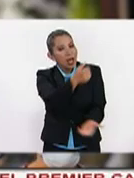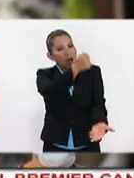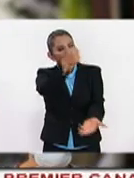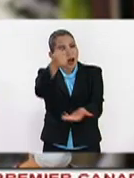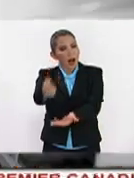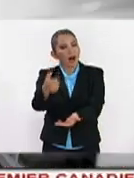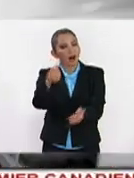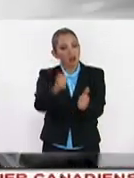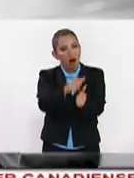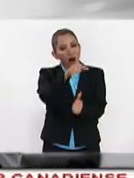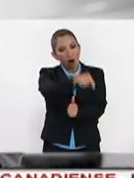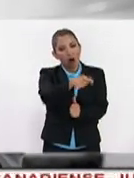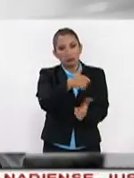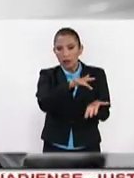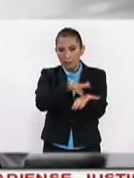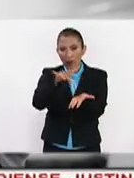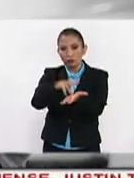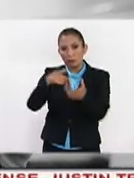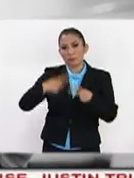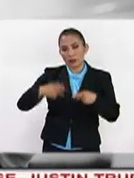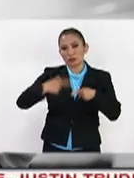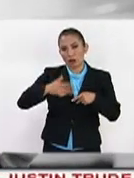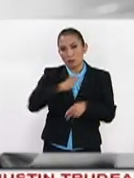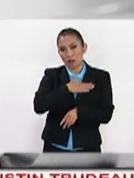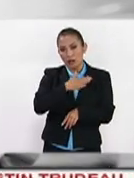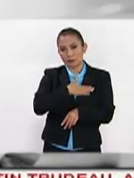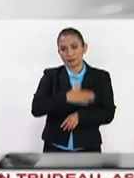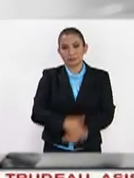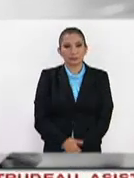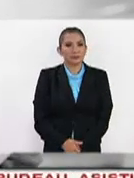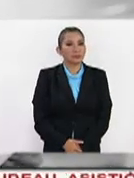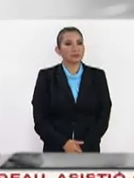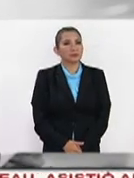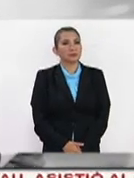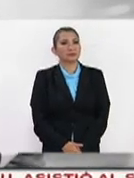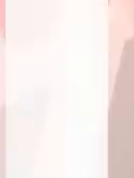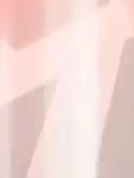recursos generados a partir de la solidaridad y generosidad de los mexicanos.